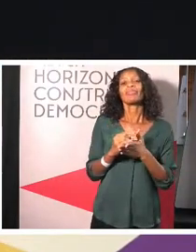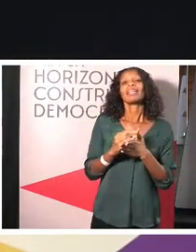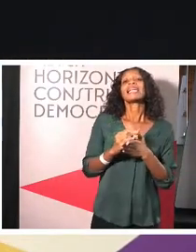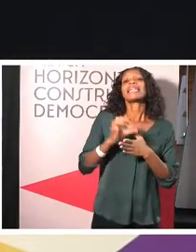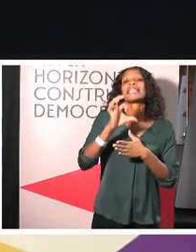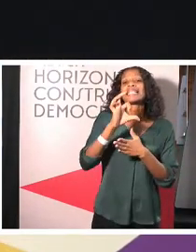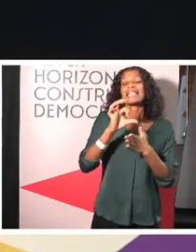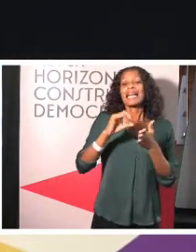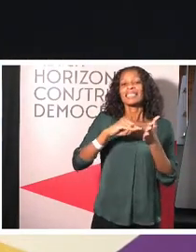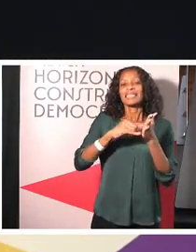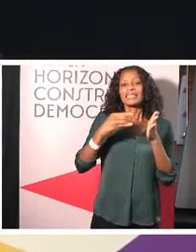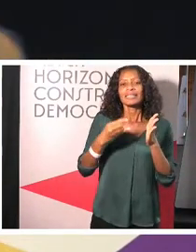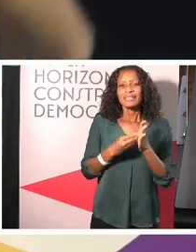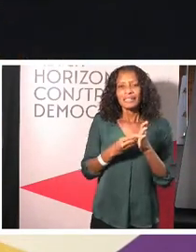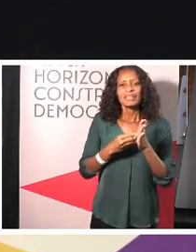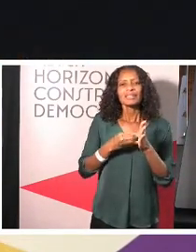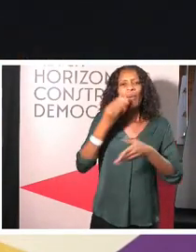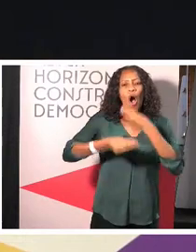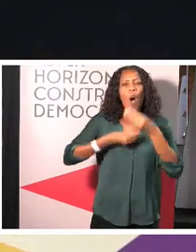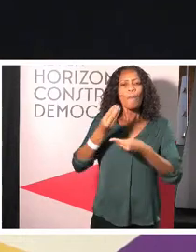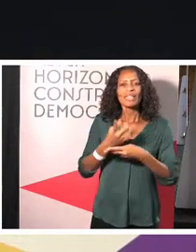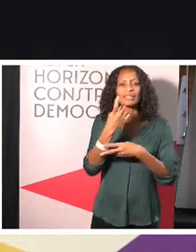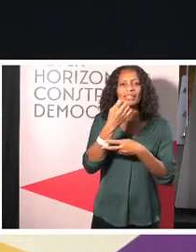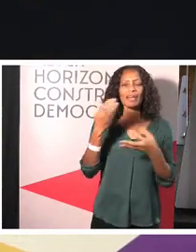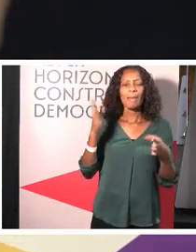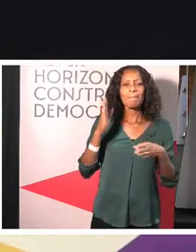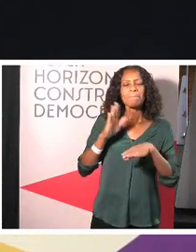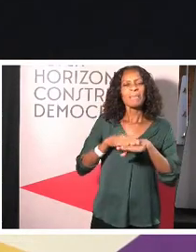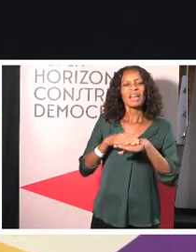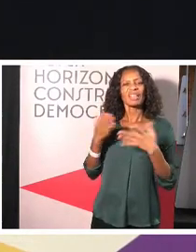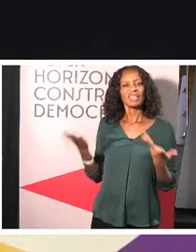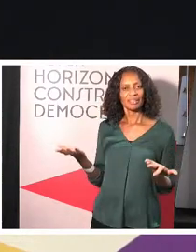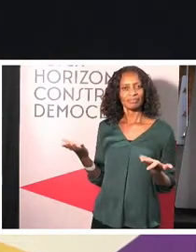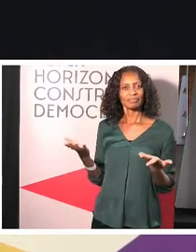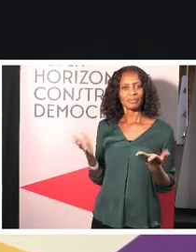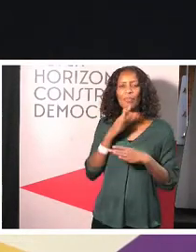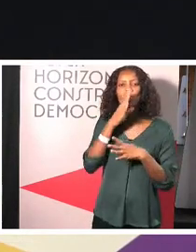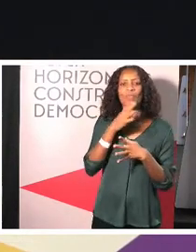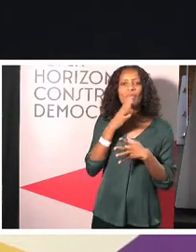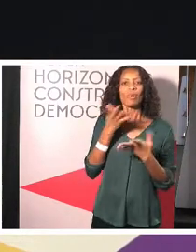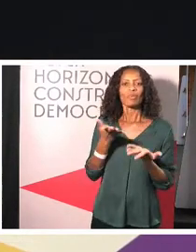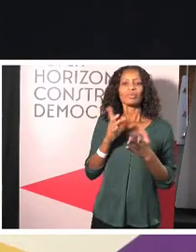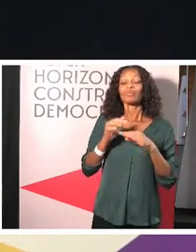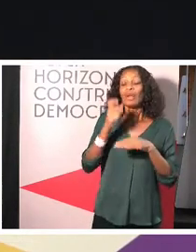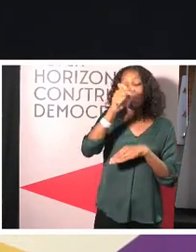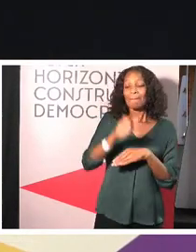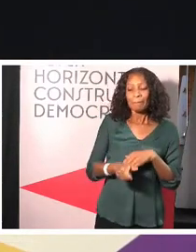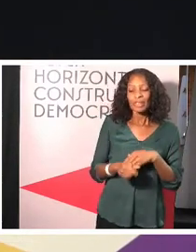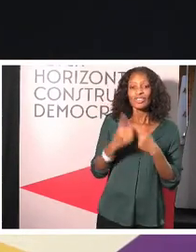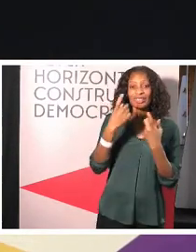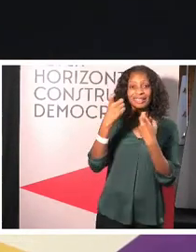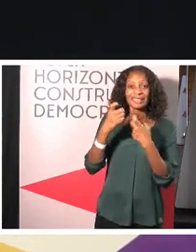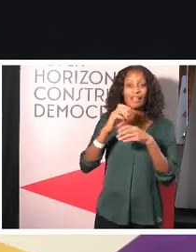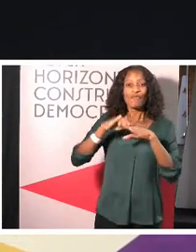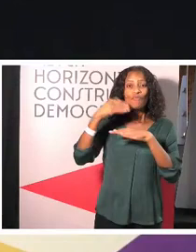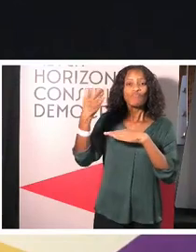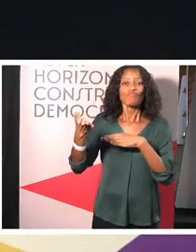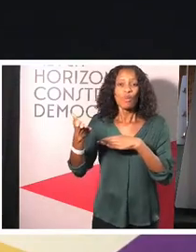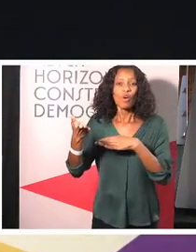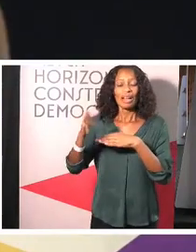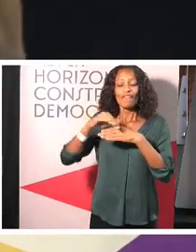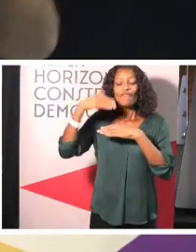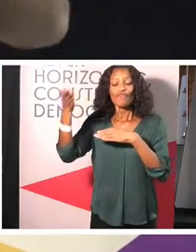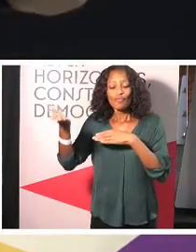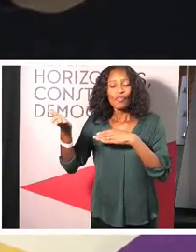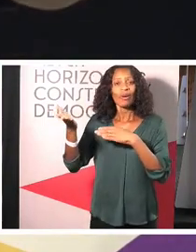de personas creativas que se juntan fuera del terreno económico para diseñar soluciones que realmente son